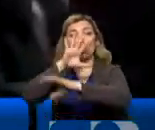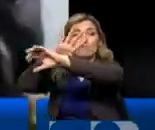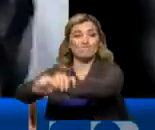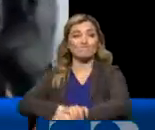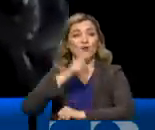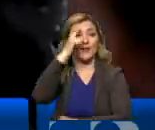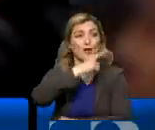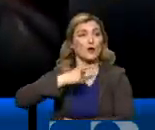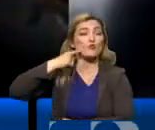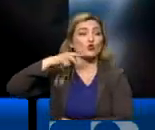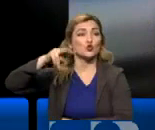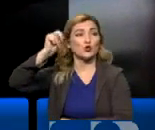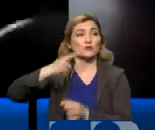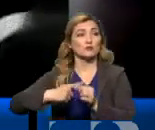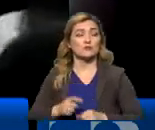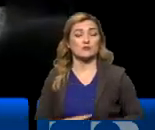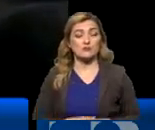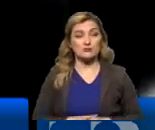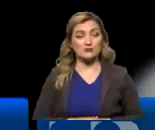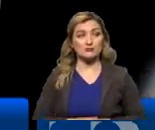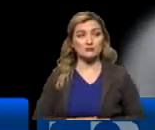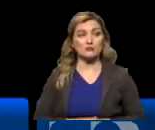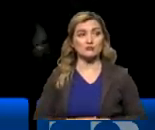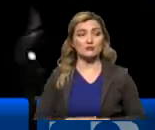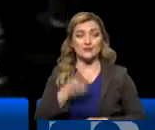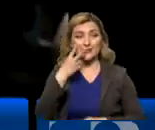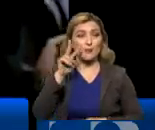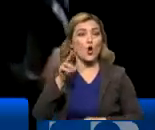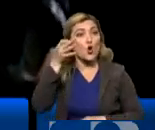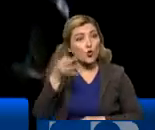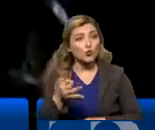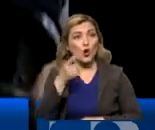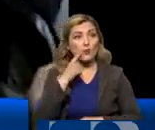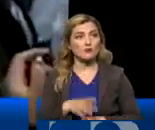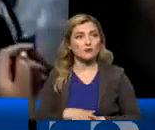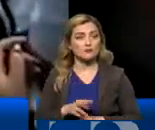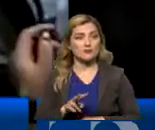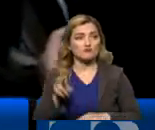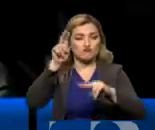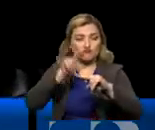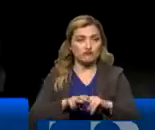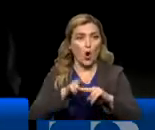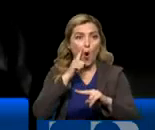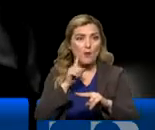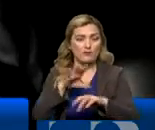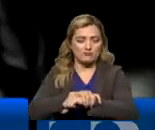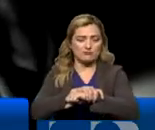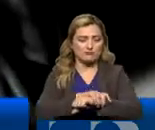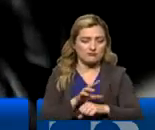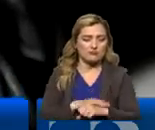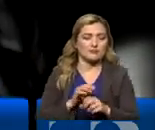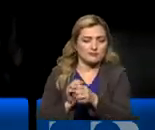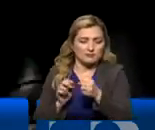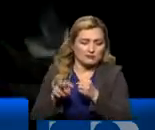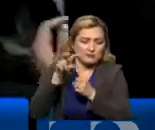esto en Carapungo, en el norte de Quito. En la grabación se observa el momento en el que el detenido sube a la parte trasera de la patrulla. Sin embargo, en